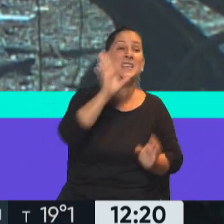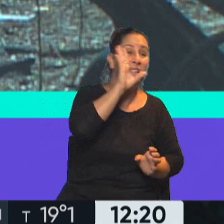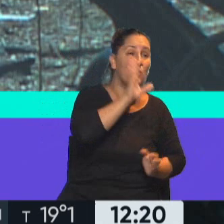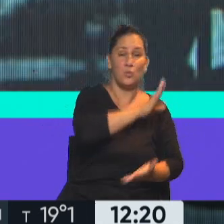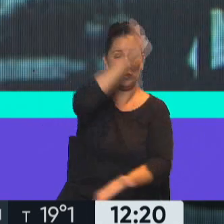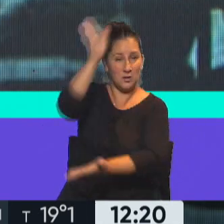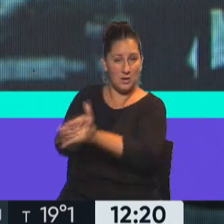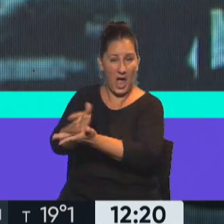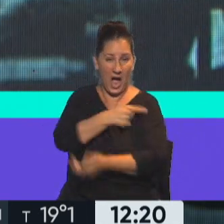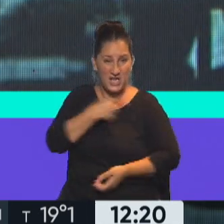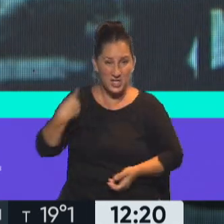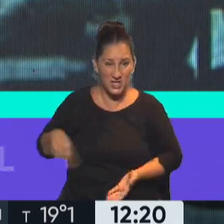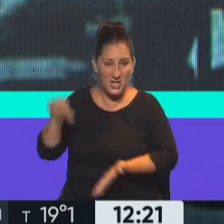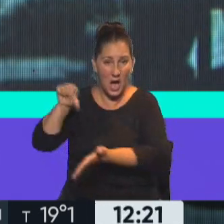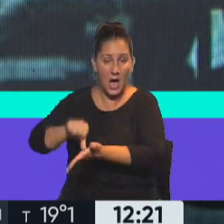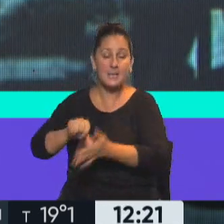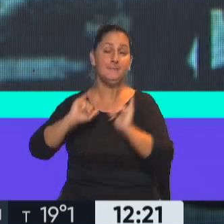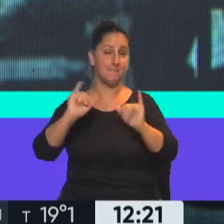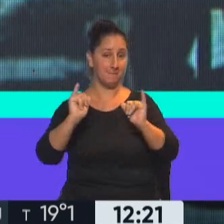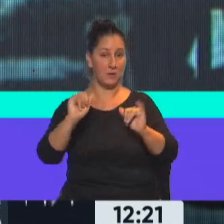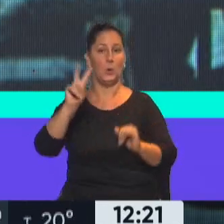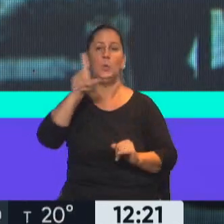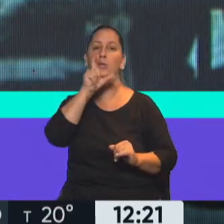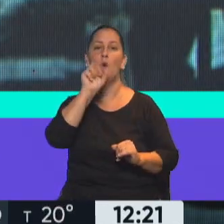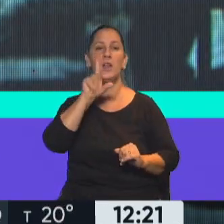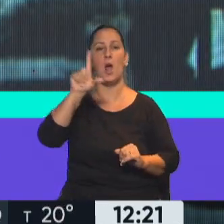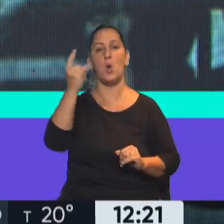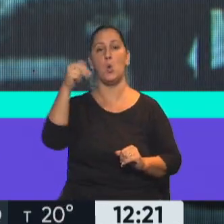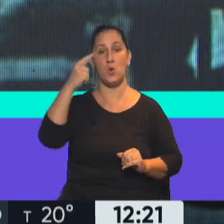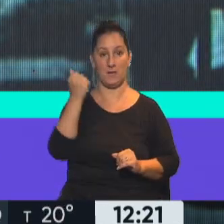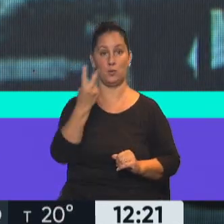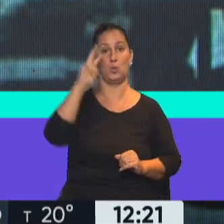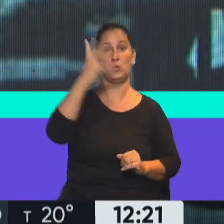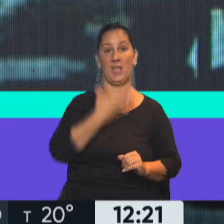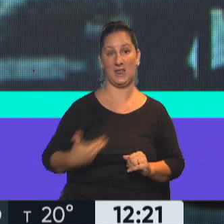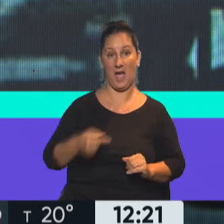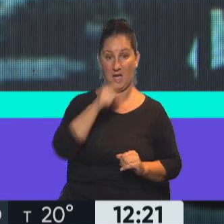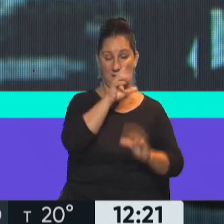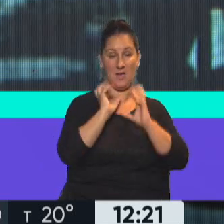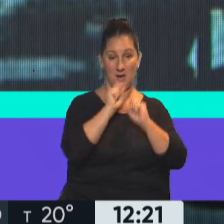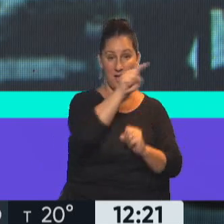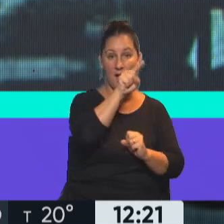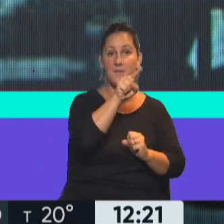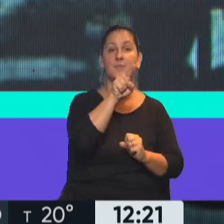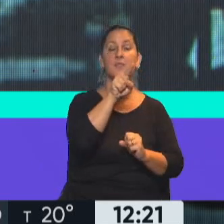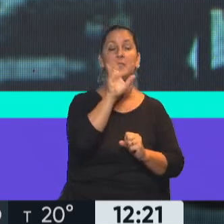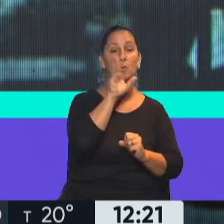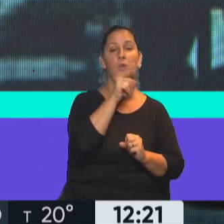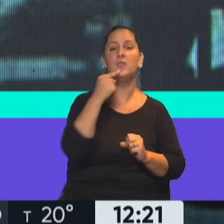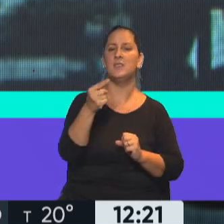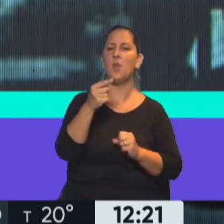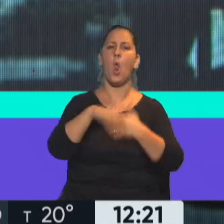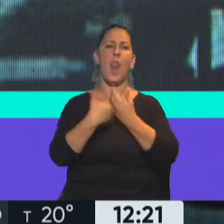China. Sí, exactamente. Bueno, Victoria Nuland, que es la subsecretaria de Estado, dijo que no aceptaba las